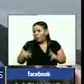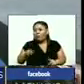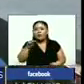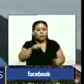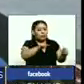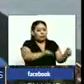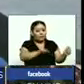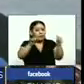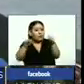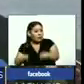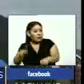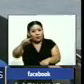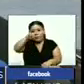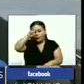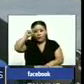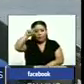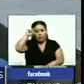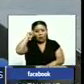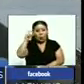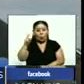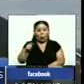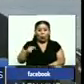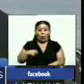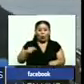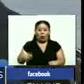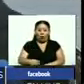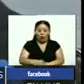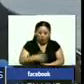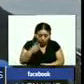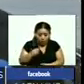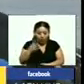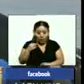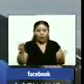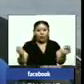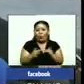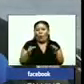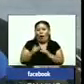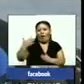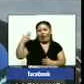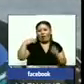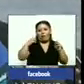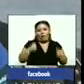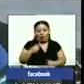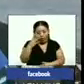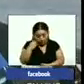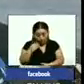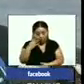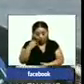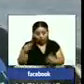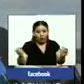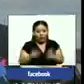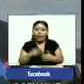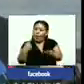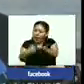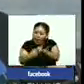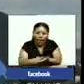a trabajar y venir a hacer las cosas, no venirse a dormir a las reuniones como hacían antes, sino venir a trabajar, venir a discutir, venir a hablar, venir a proponer.